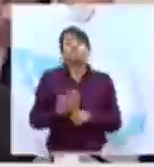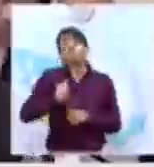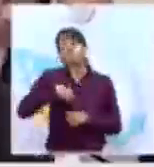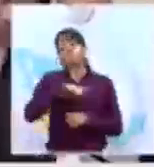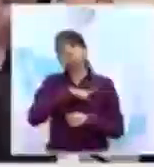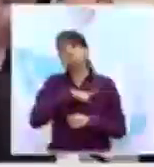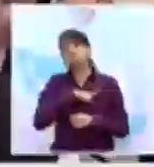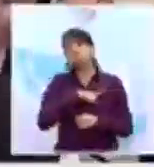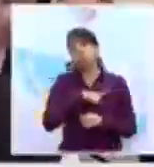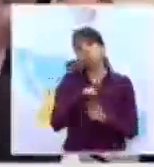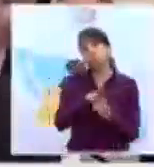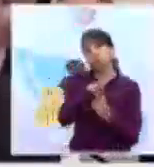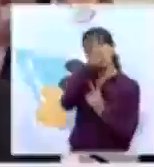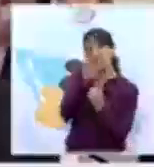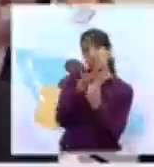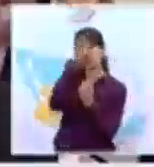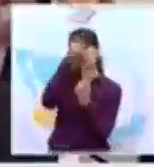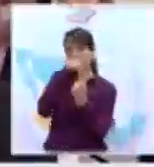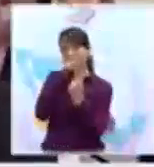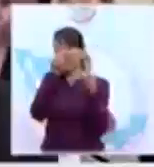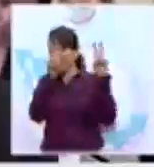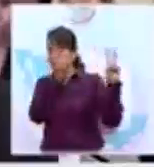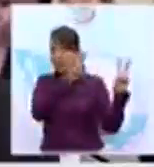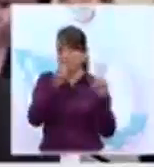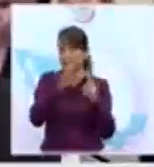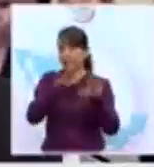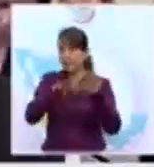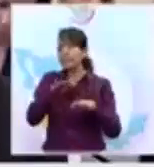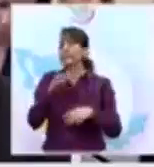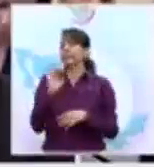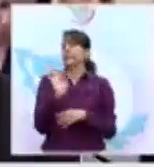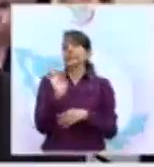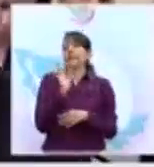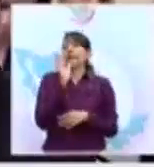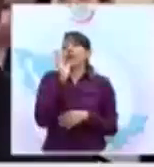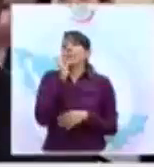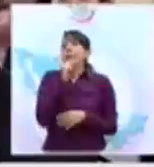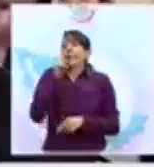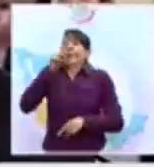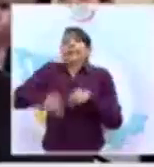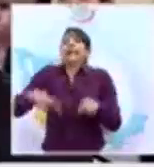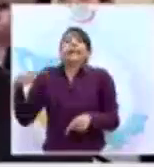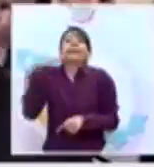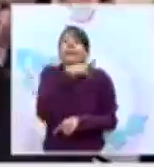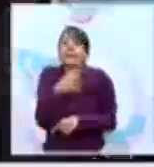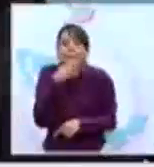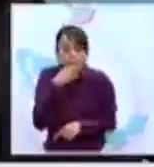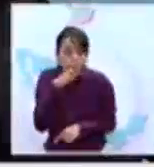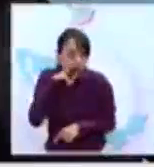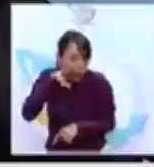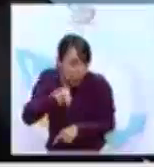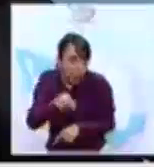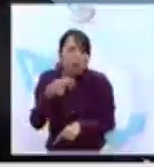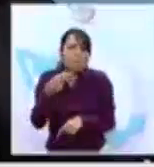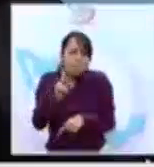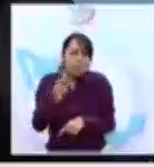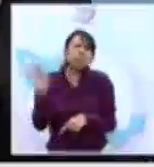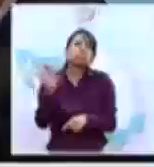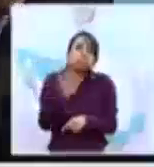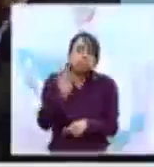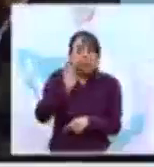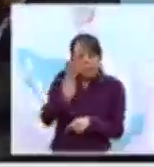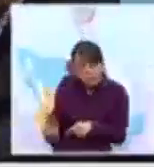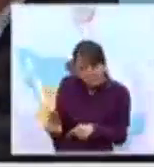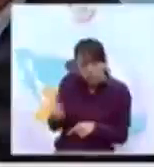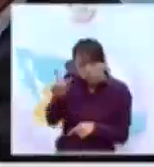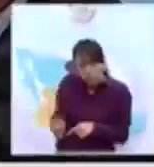dicotómicos, sí puede ser que no podamos dar resultados inmediatos, pero por ejemplo, si utilizamos el indicador ganancia normal de peso de los